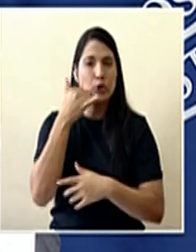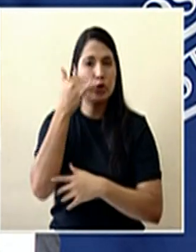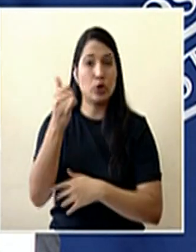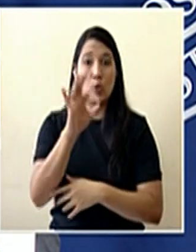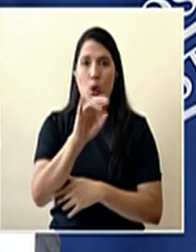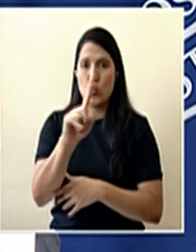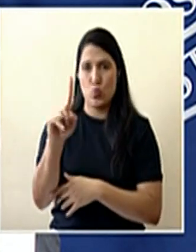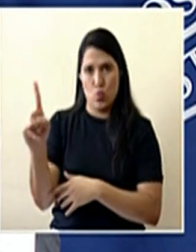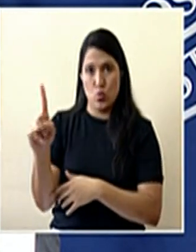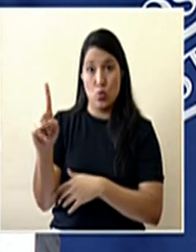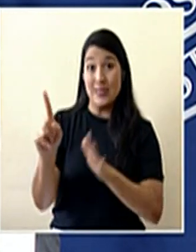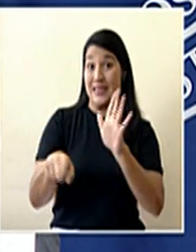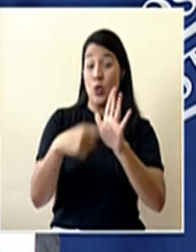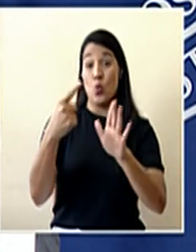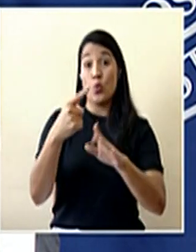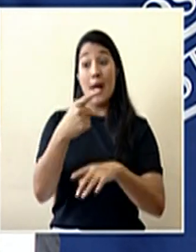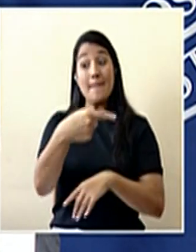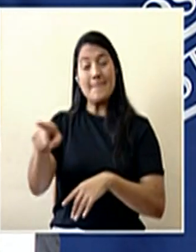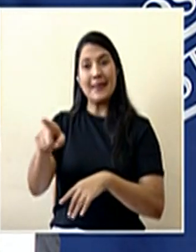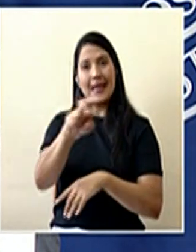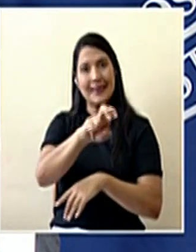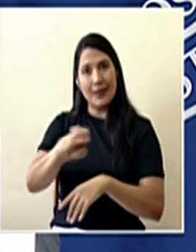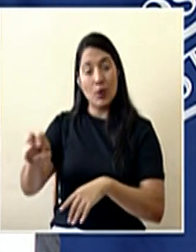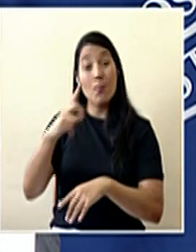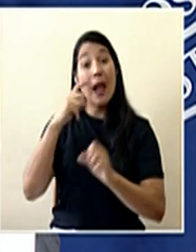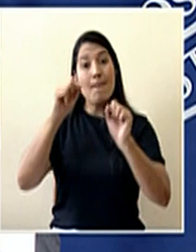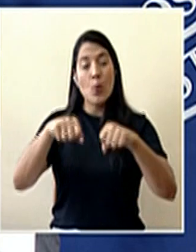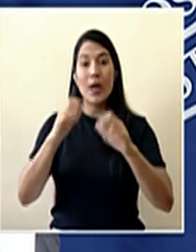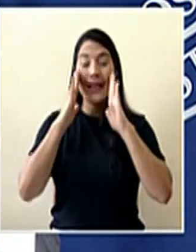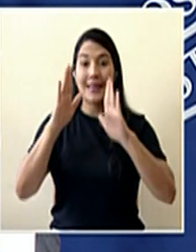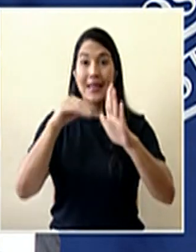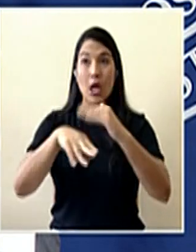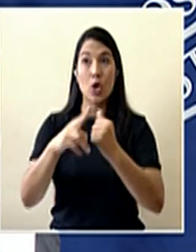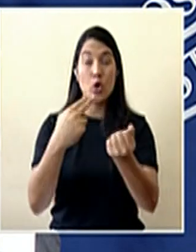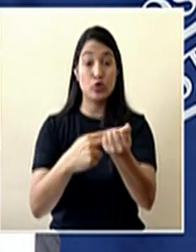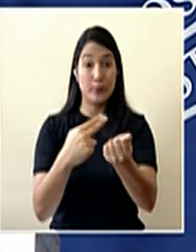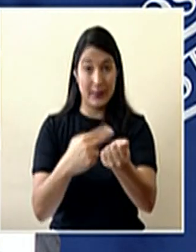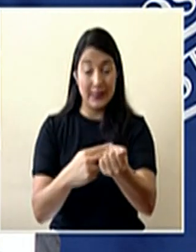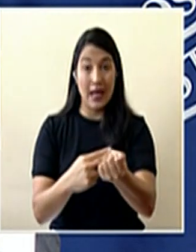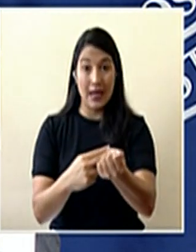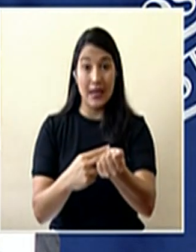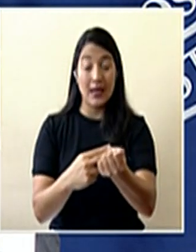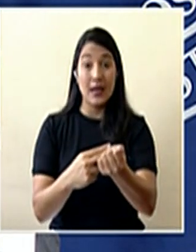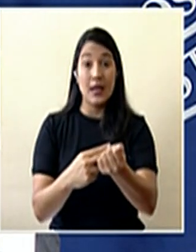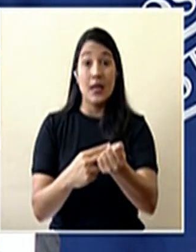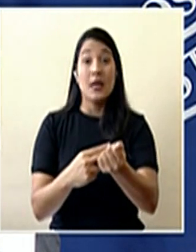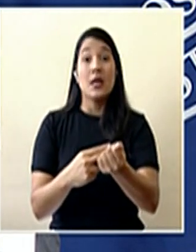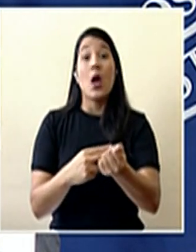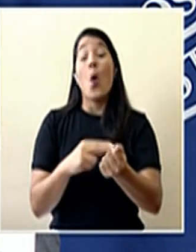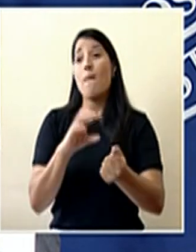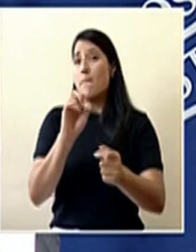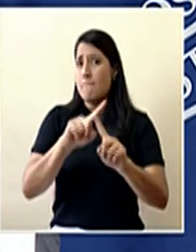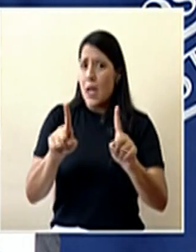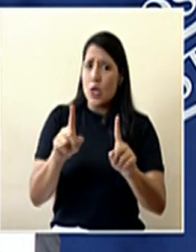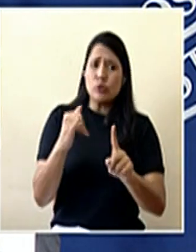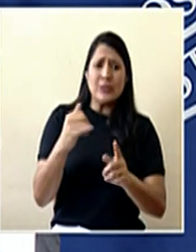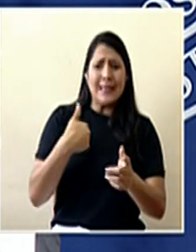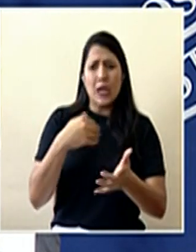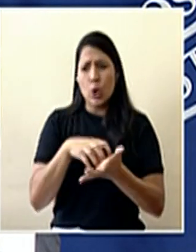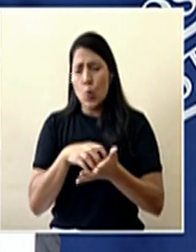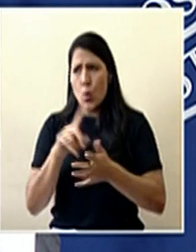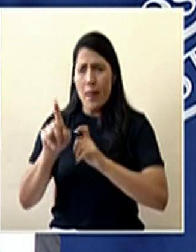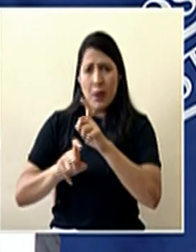el transporte para que se pueda ser atendido y valorado en un hospital. De otra forma, sí pueden hacer cualquier consulta o cualquier coordinación